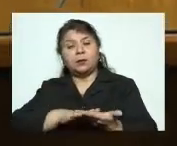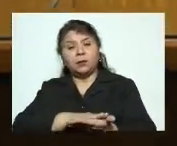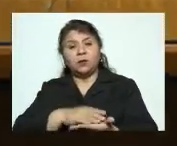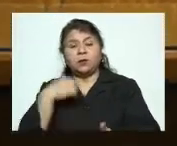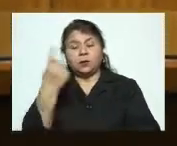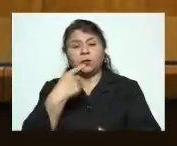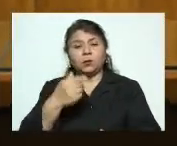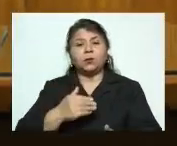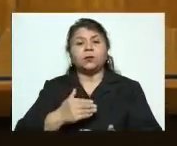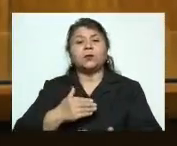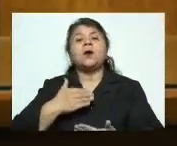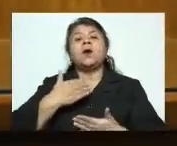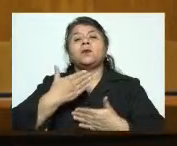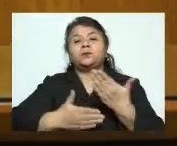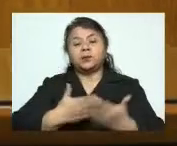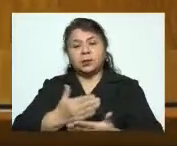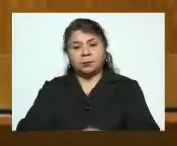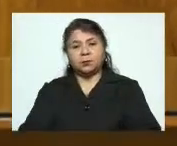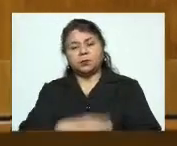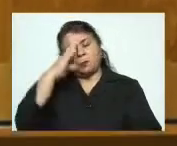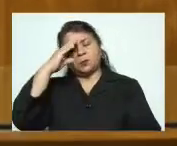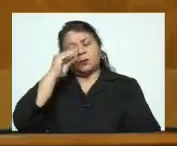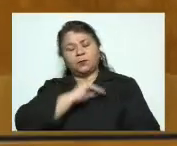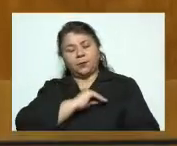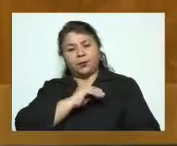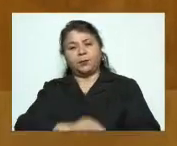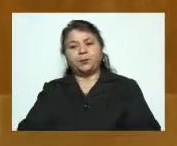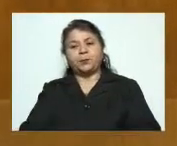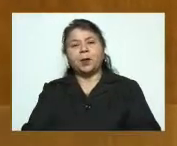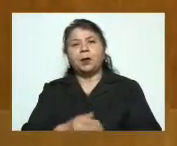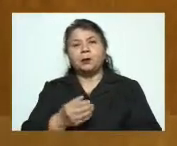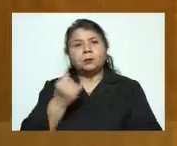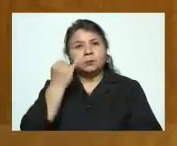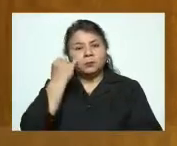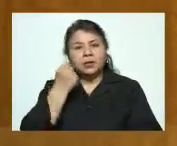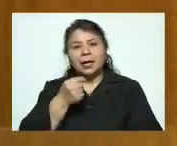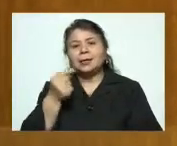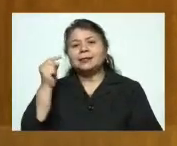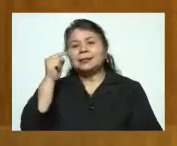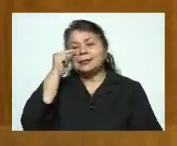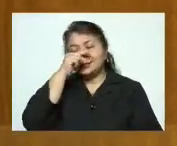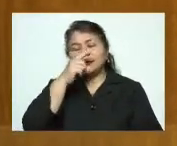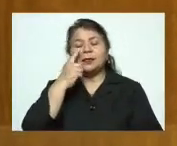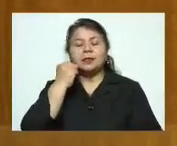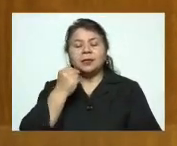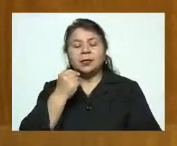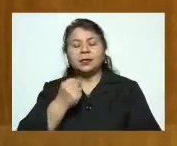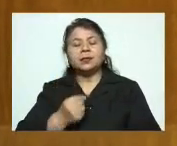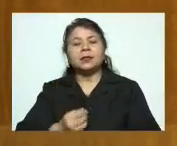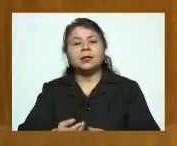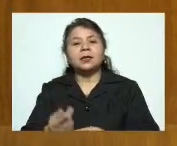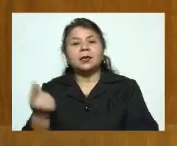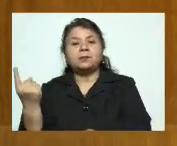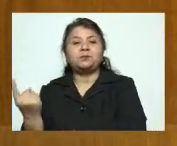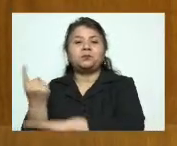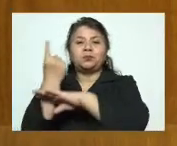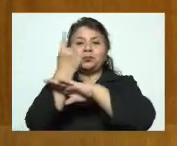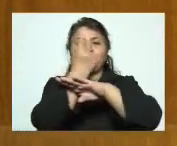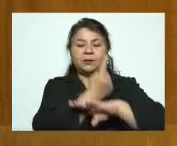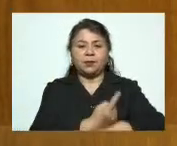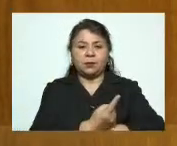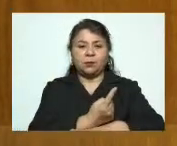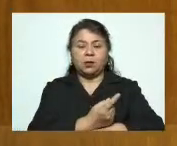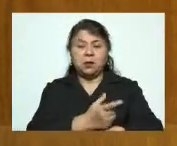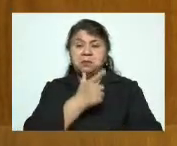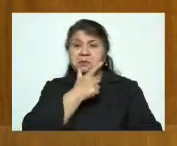A 7 días del inicio de la fase 1 en la provincia de San Juan, me parecía sumamente